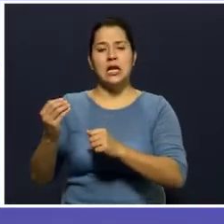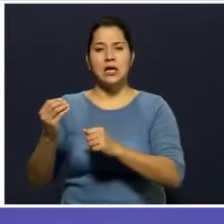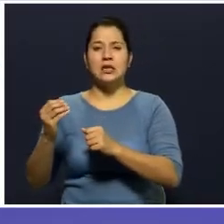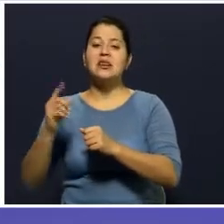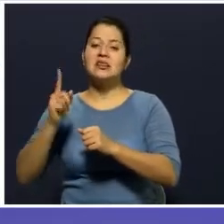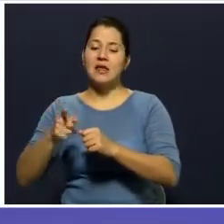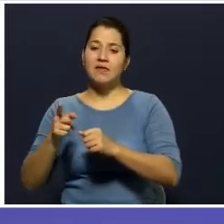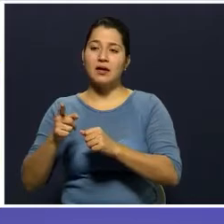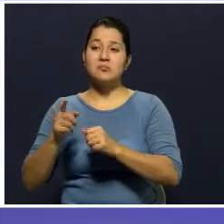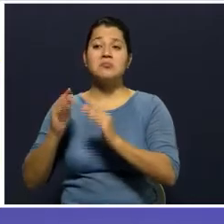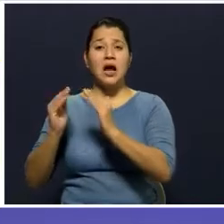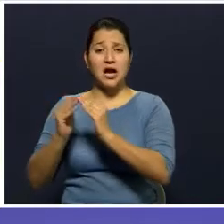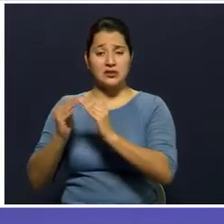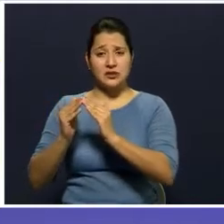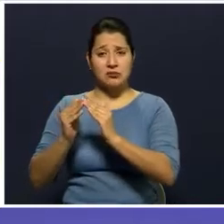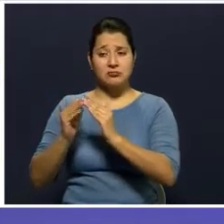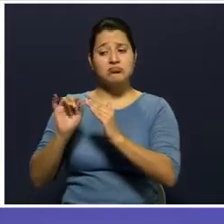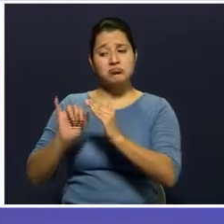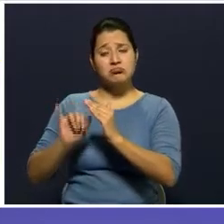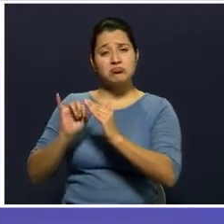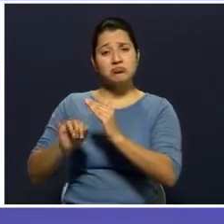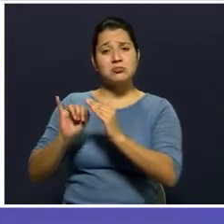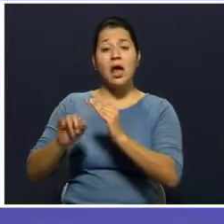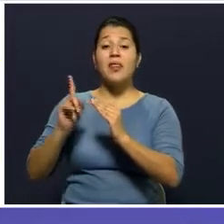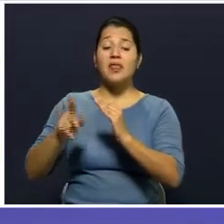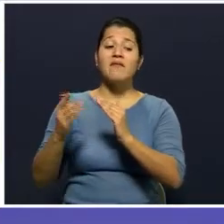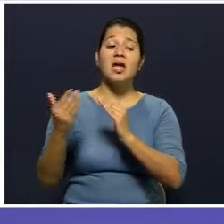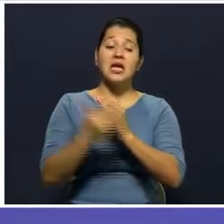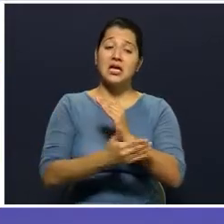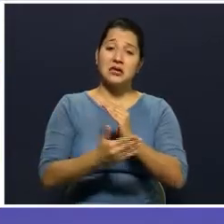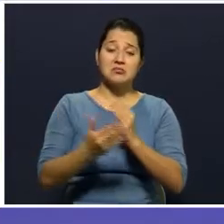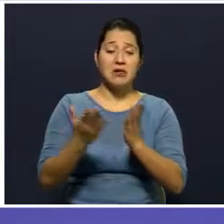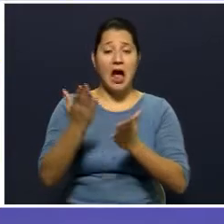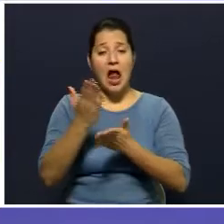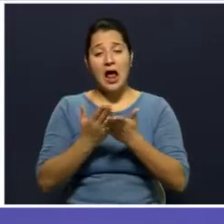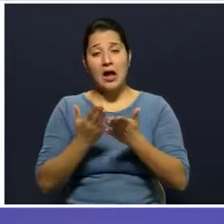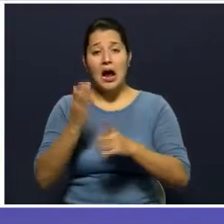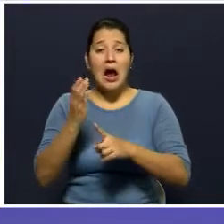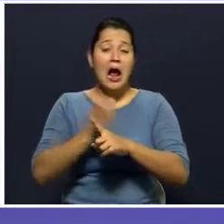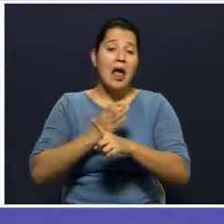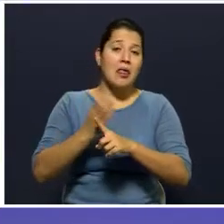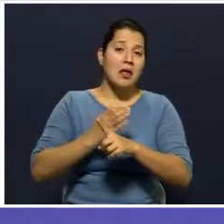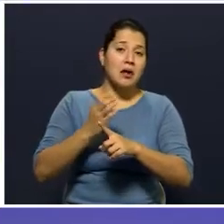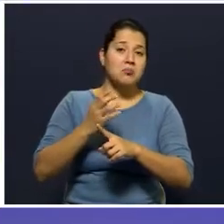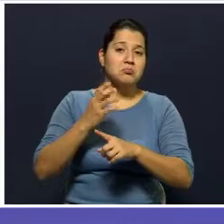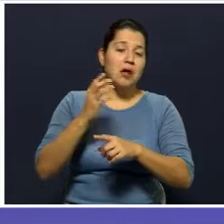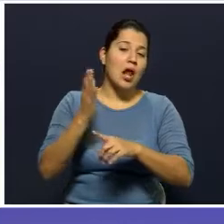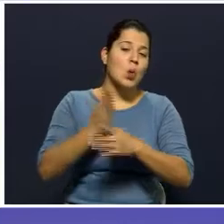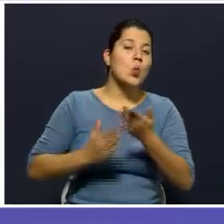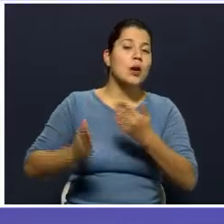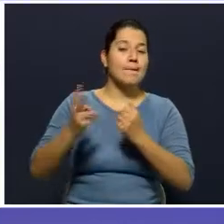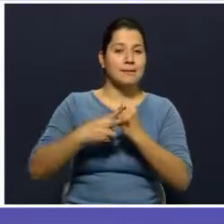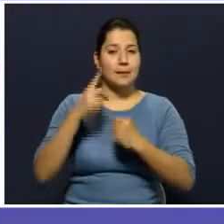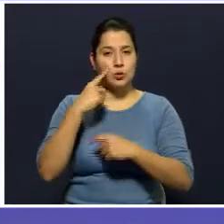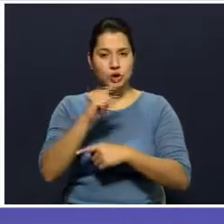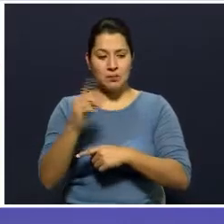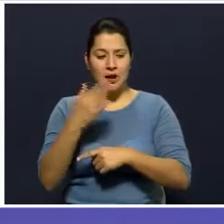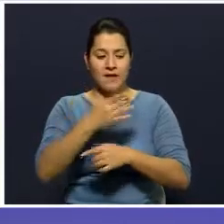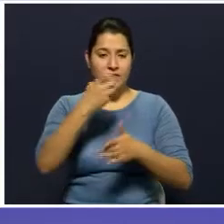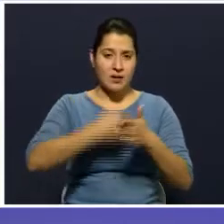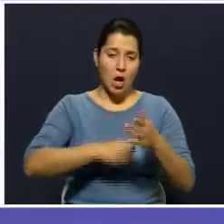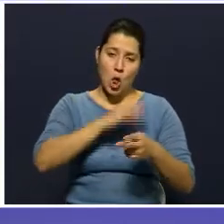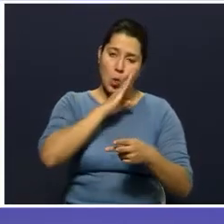otros países de Latinoamérica, la crisis generada por la pandemia provocó motines y situaciones